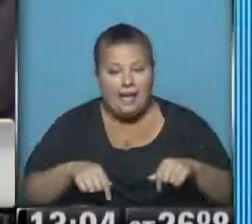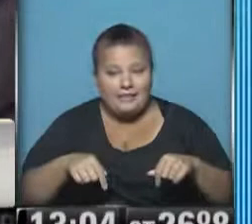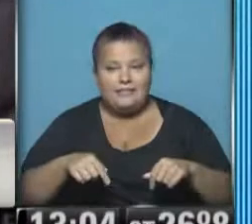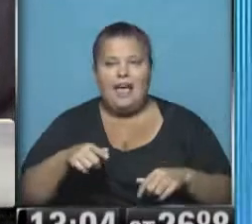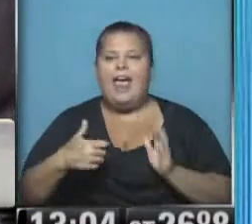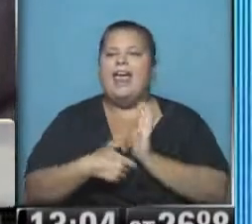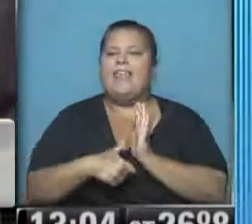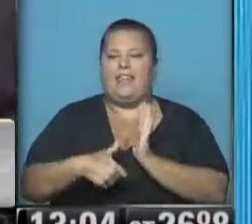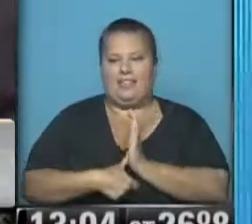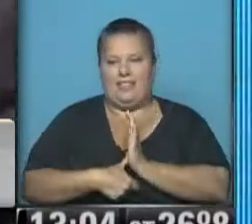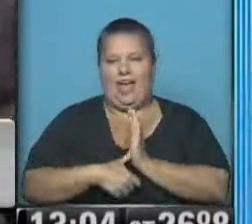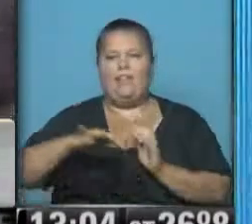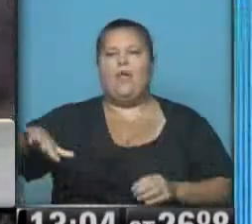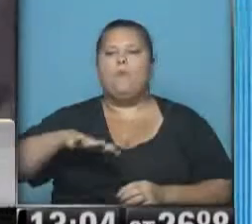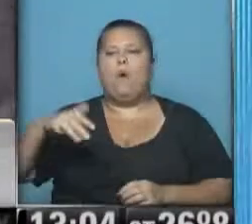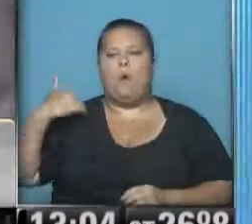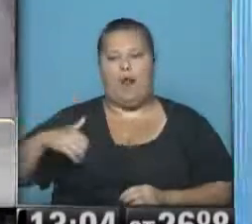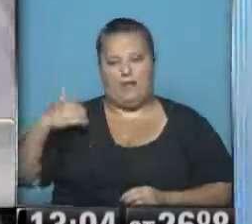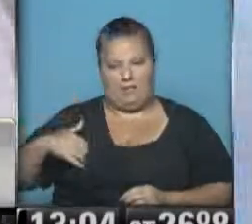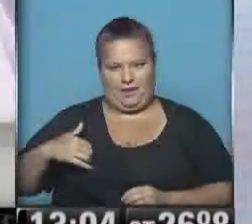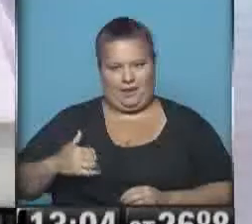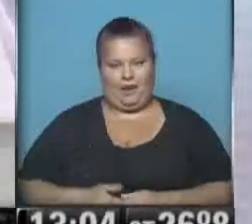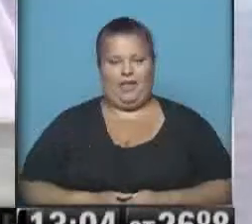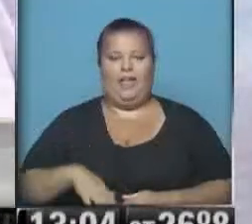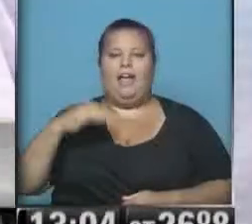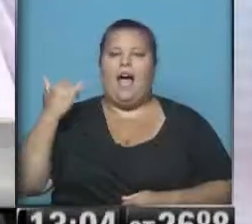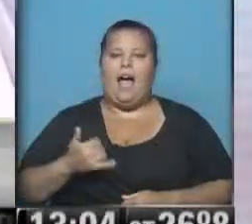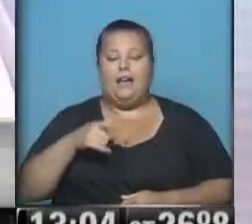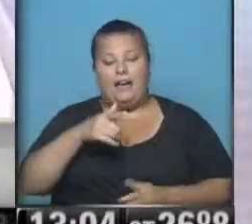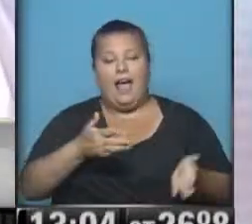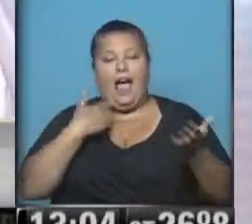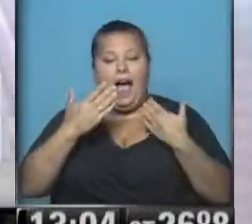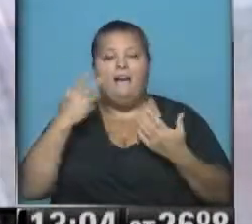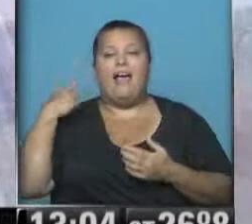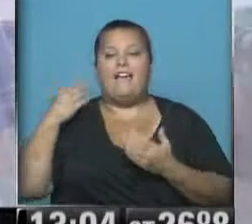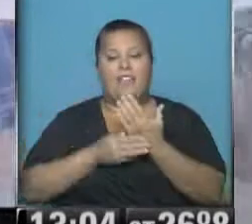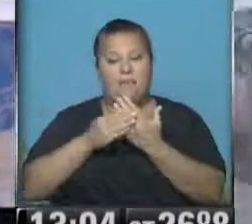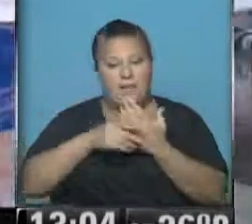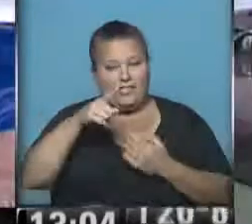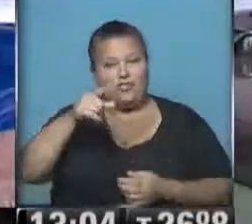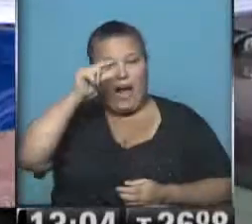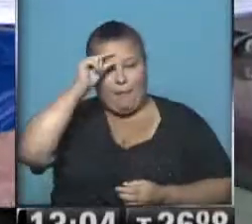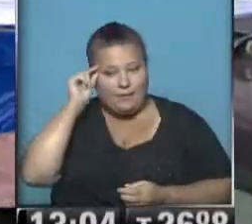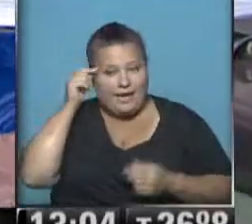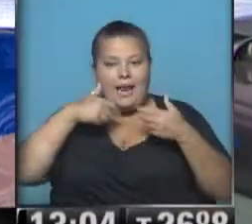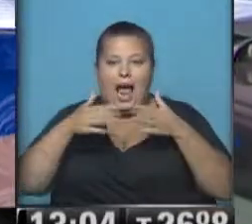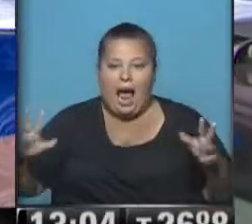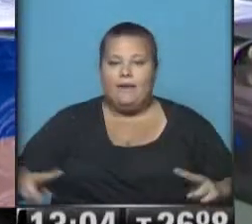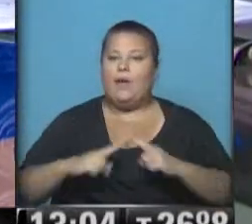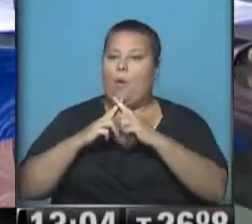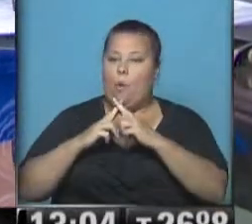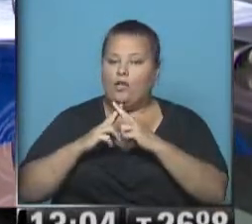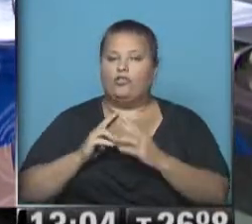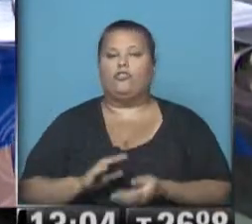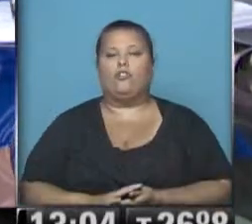la identidad del pueblo argentino. Tener las palabras del jefe de gabinete Jorge Capitanich en la apertura de este nuevo encuentro